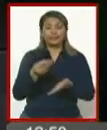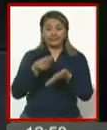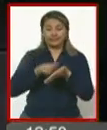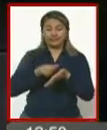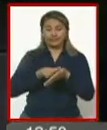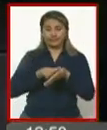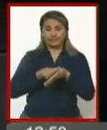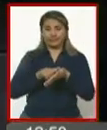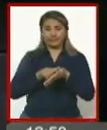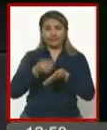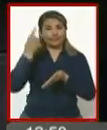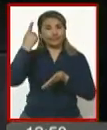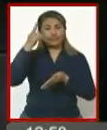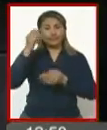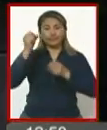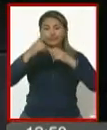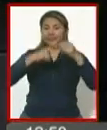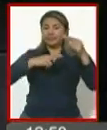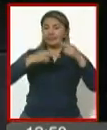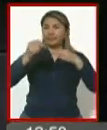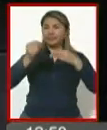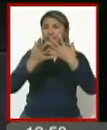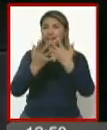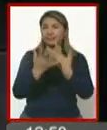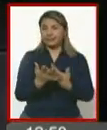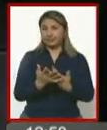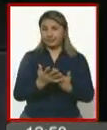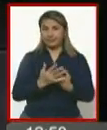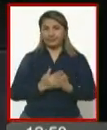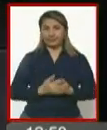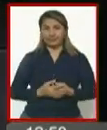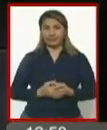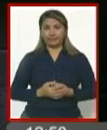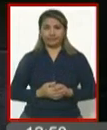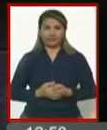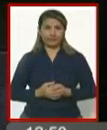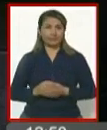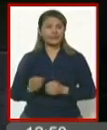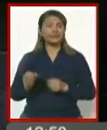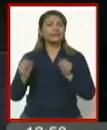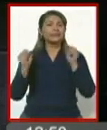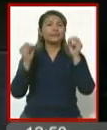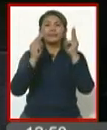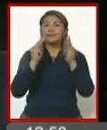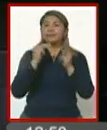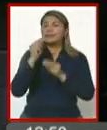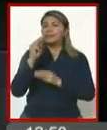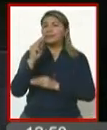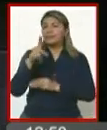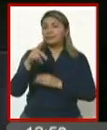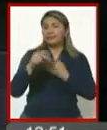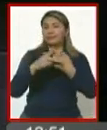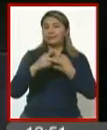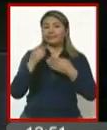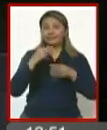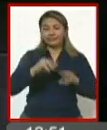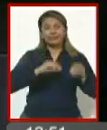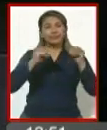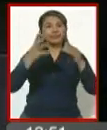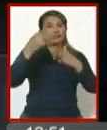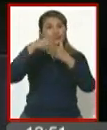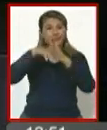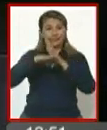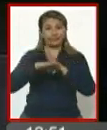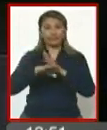recurso para la construcción de su cárcel, para la construcción de la cárcel modelo de Palmasola. Y eso debe estar asignado